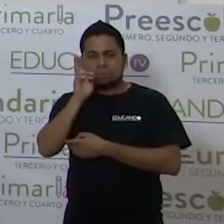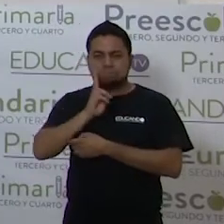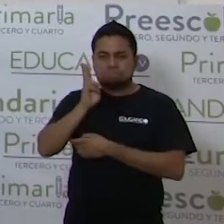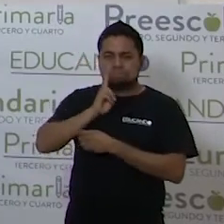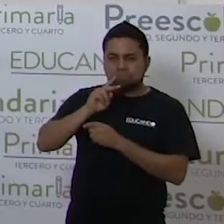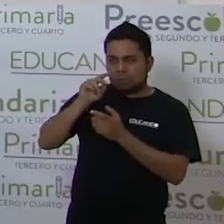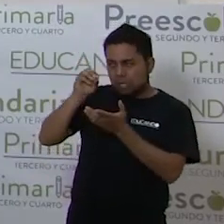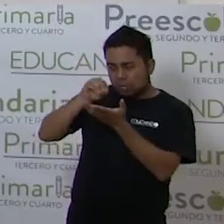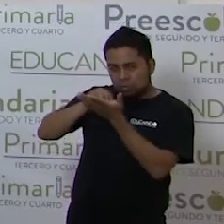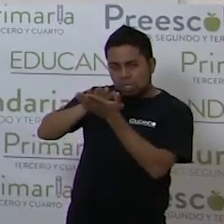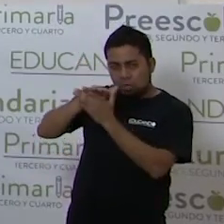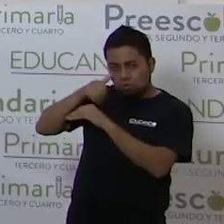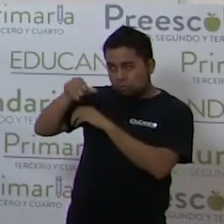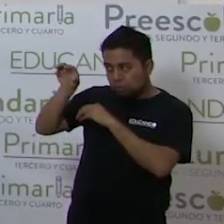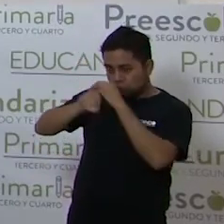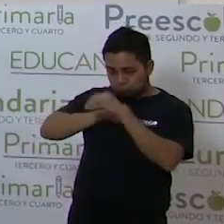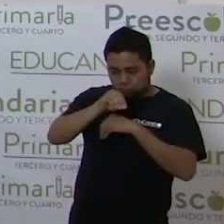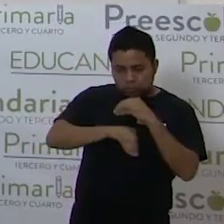3